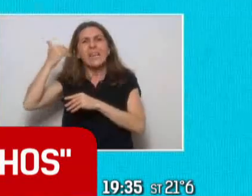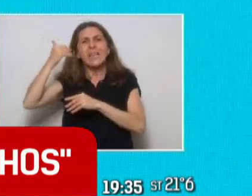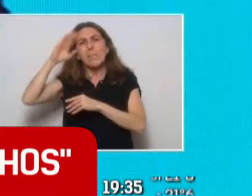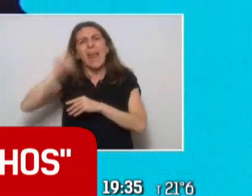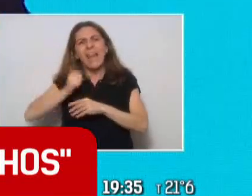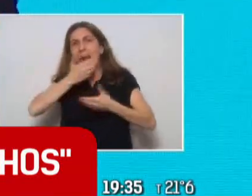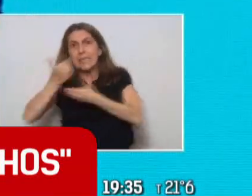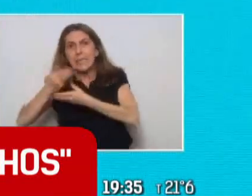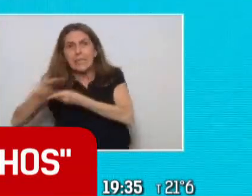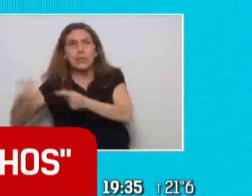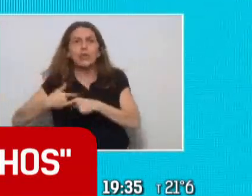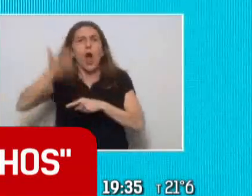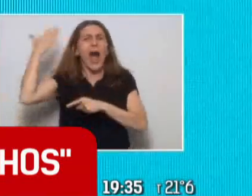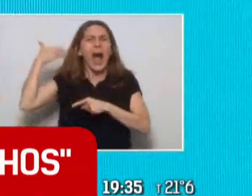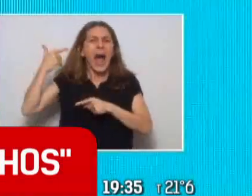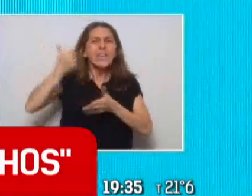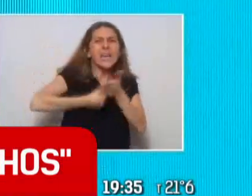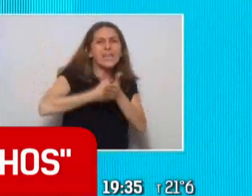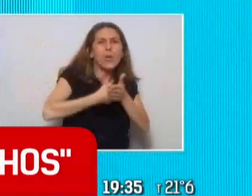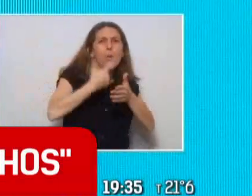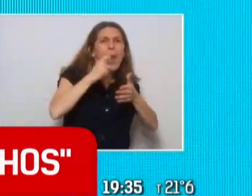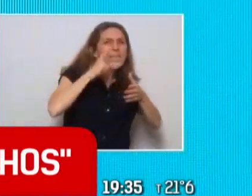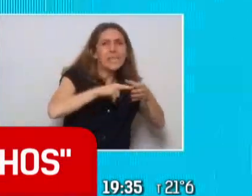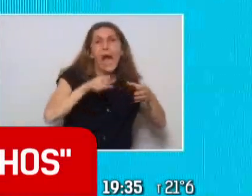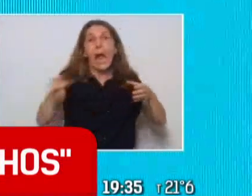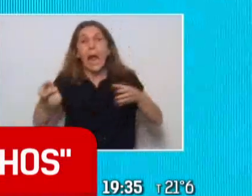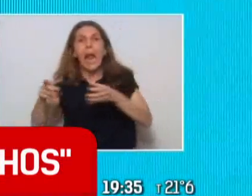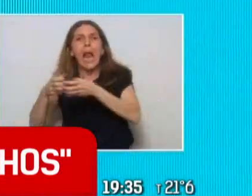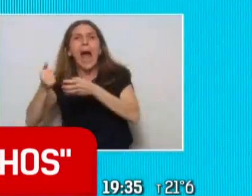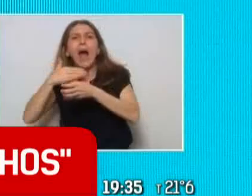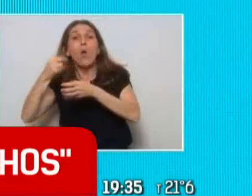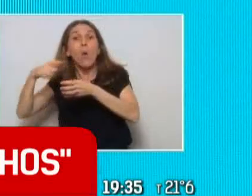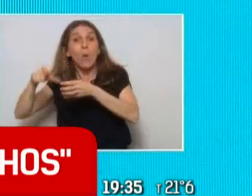conocer cuando yo militaba en la UES y él militaba en la JUP.